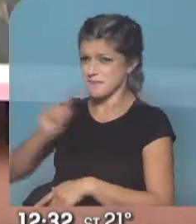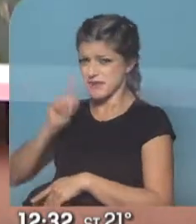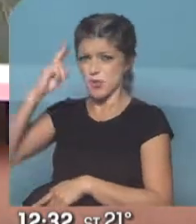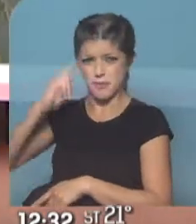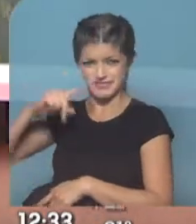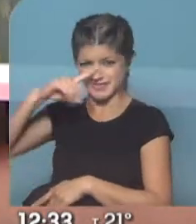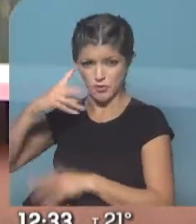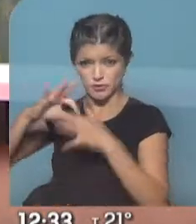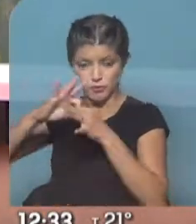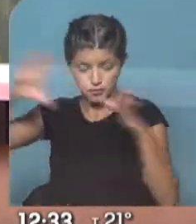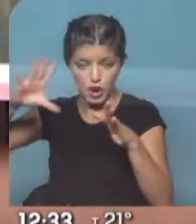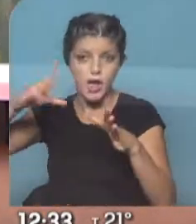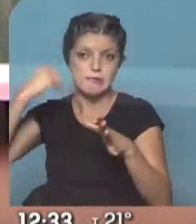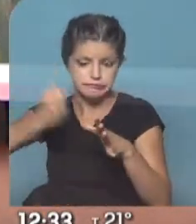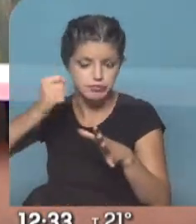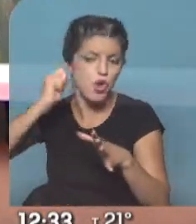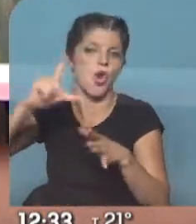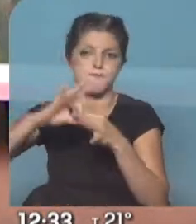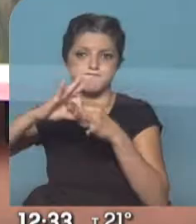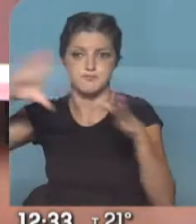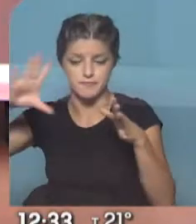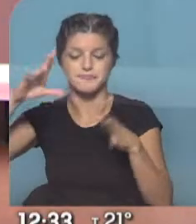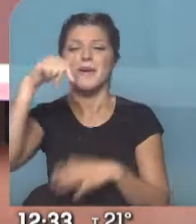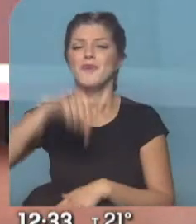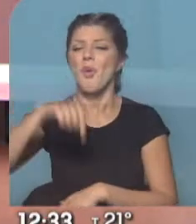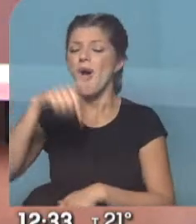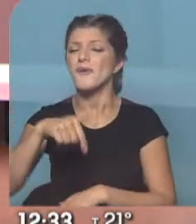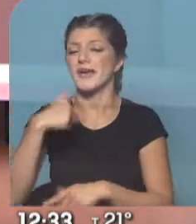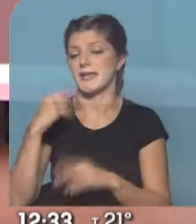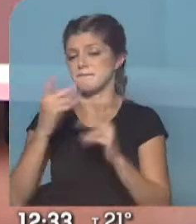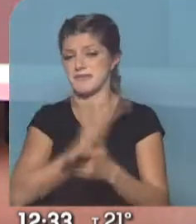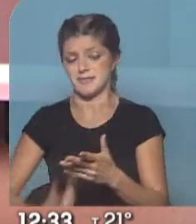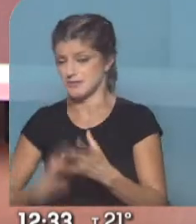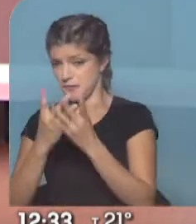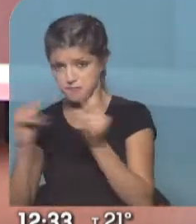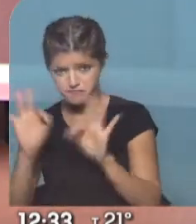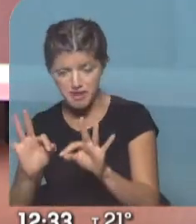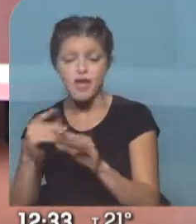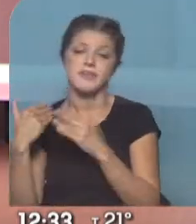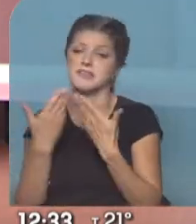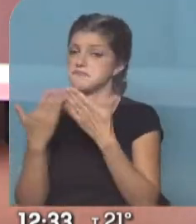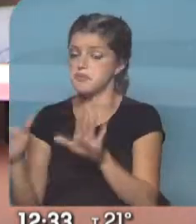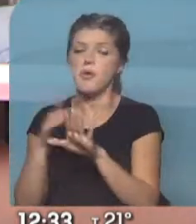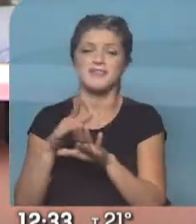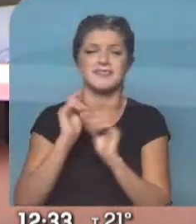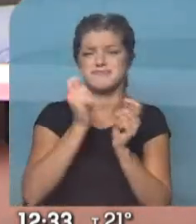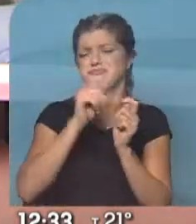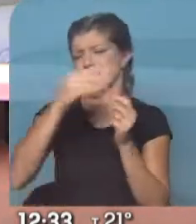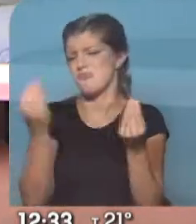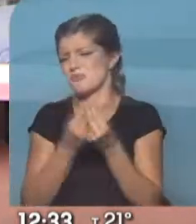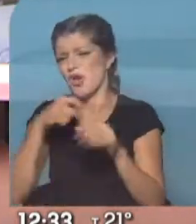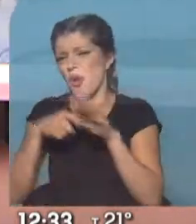porque lo que deja Dos Santos es un gobierno muy manchado por las sospechas de corrupción, prácticamente convertido en un